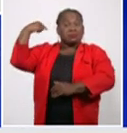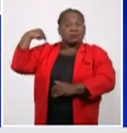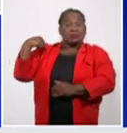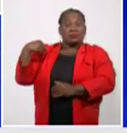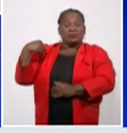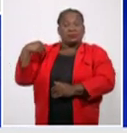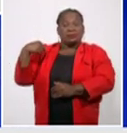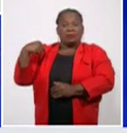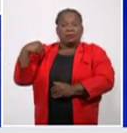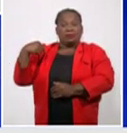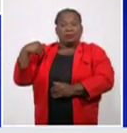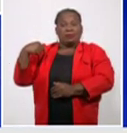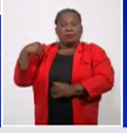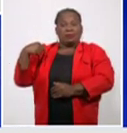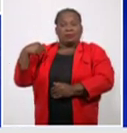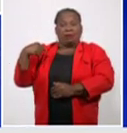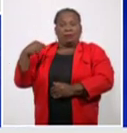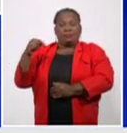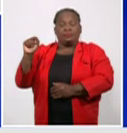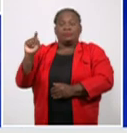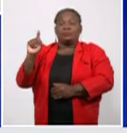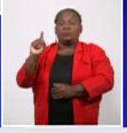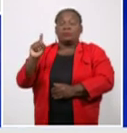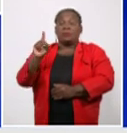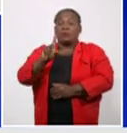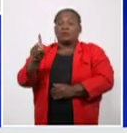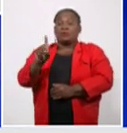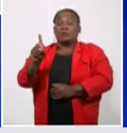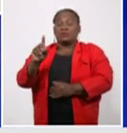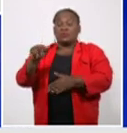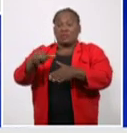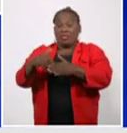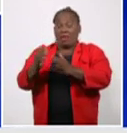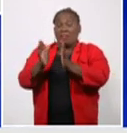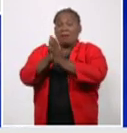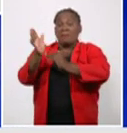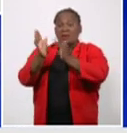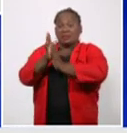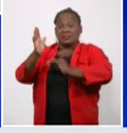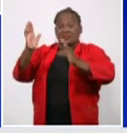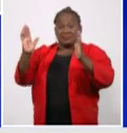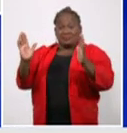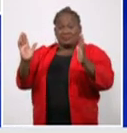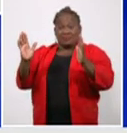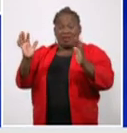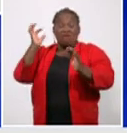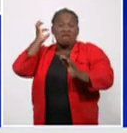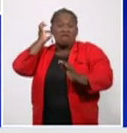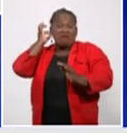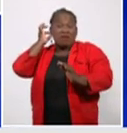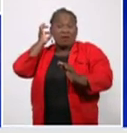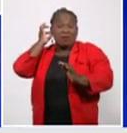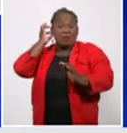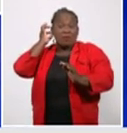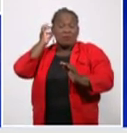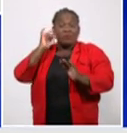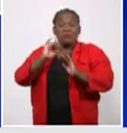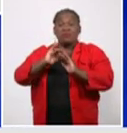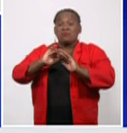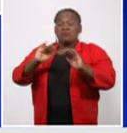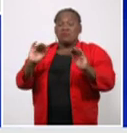O sea, en los primeros 11 días del mes, pues ya pasó el